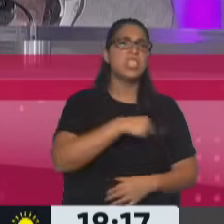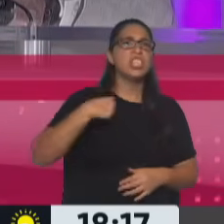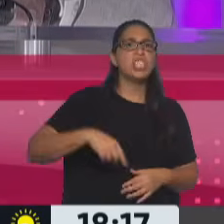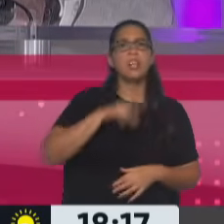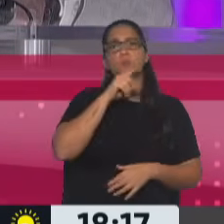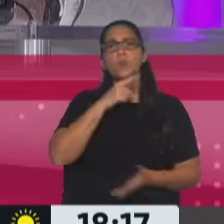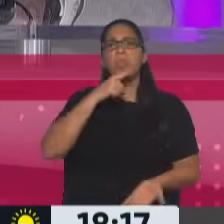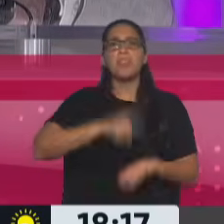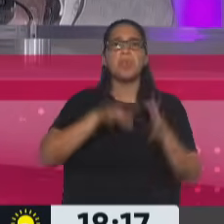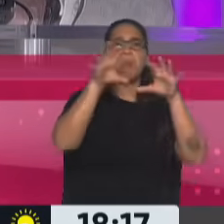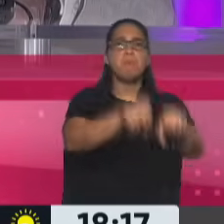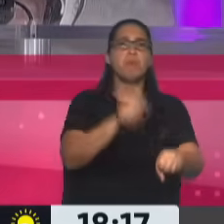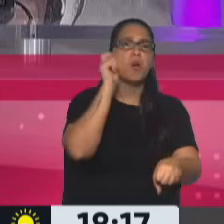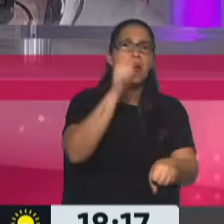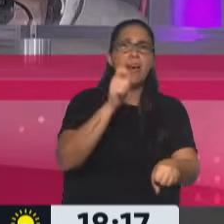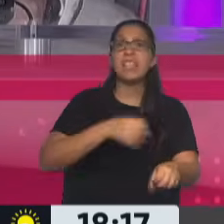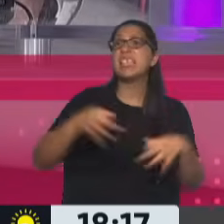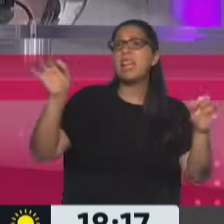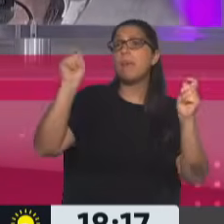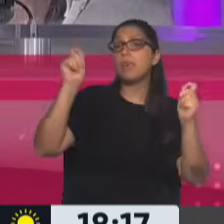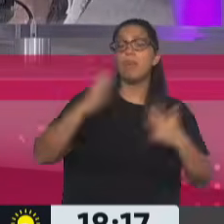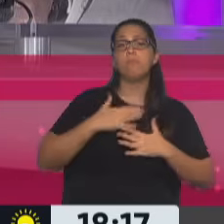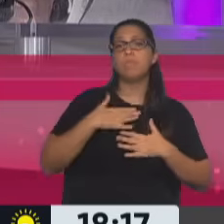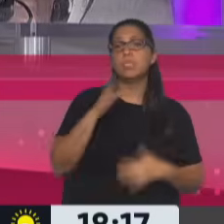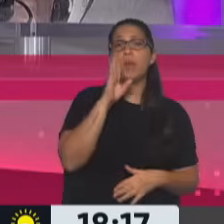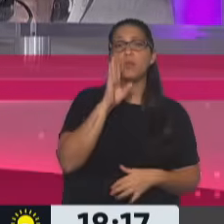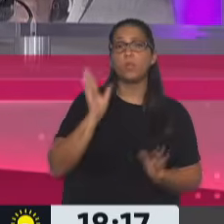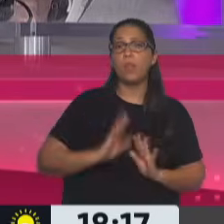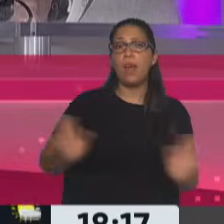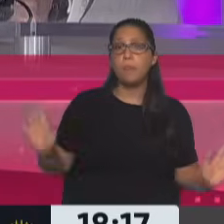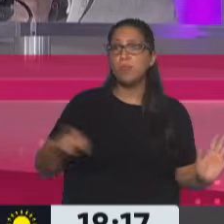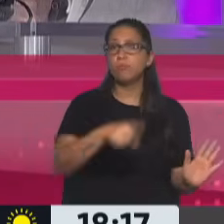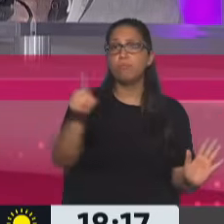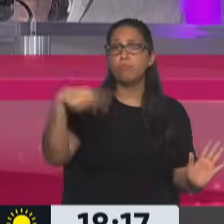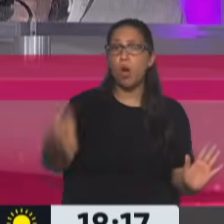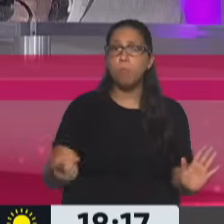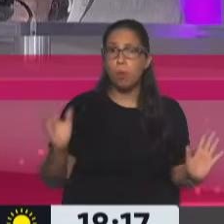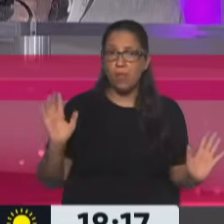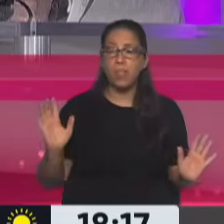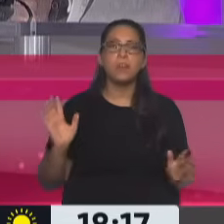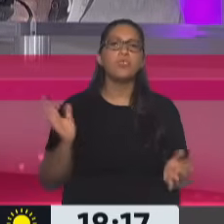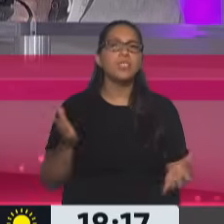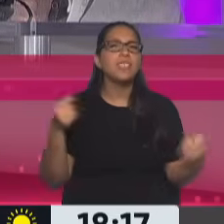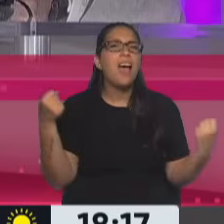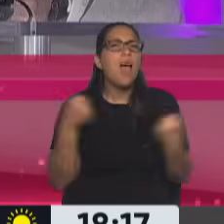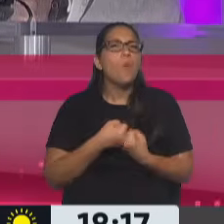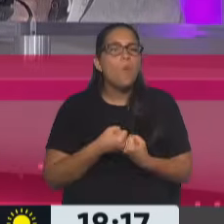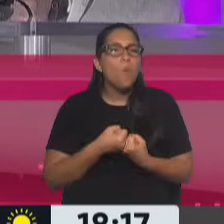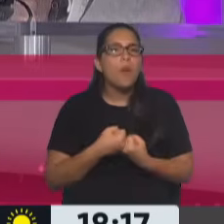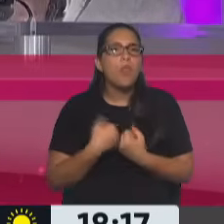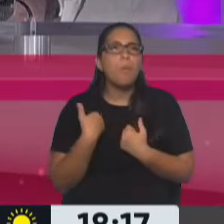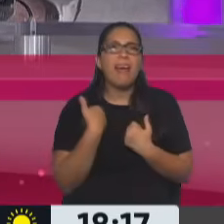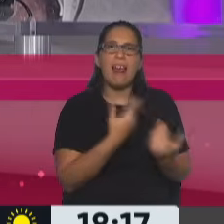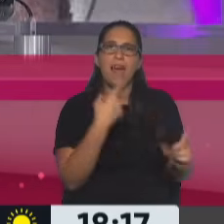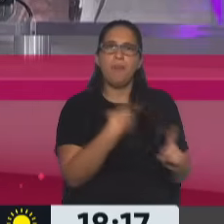tomar Groenlandia, el único que lo puede salvar es Estados Unidos. ¿Qué crees que se puede llegar a ese acuerdo? Algo que lo satisfaga al propio Donald